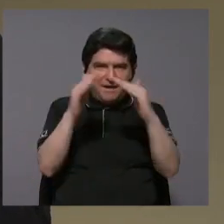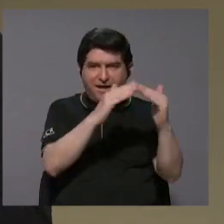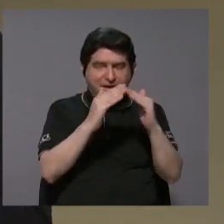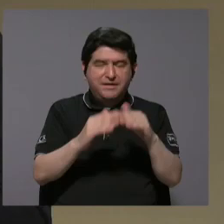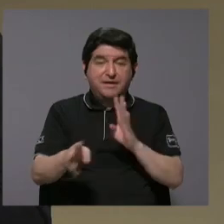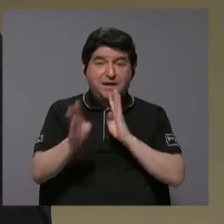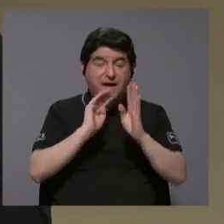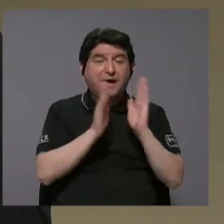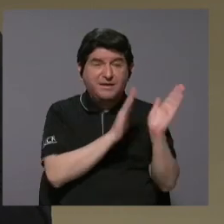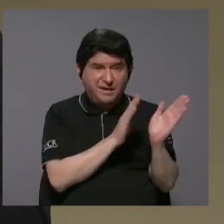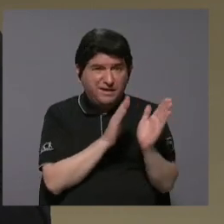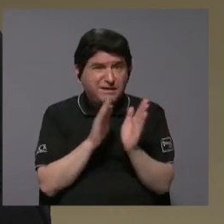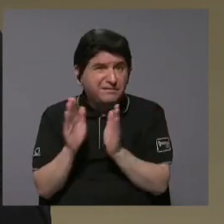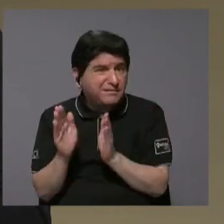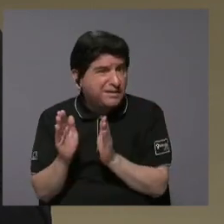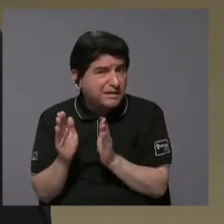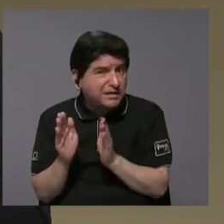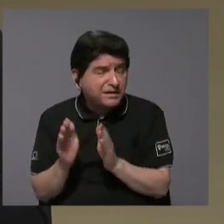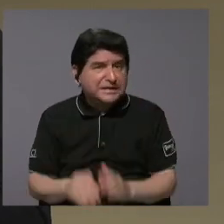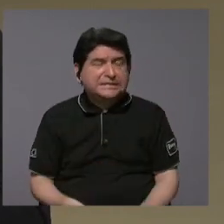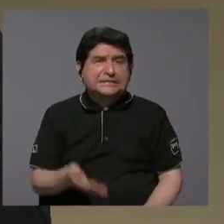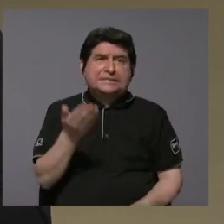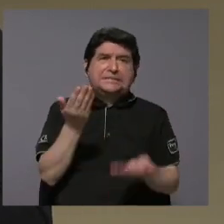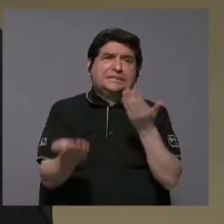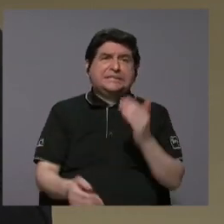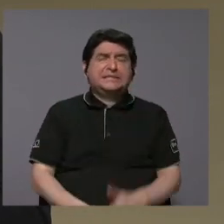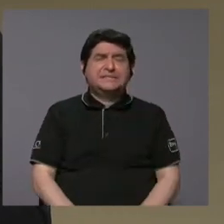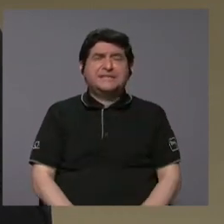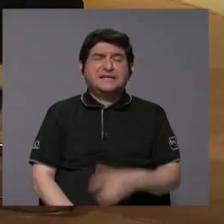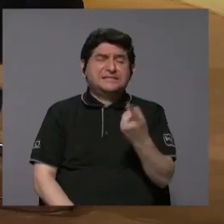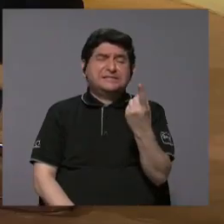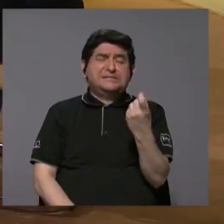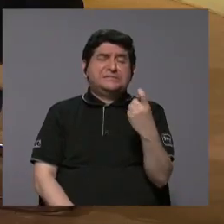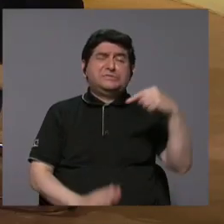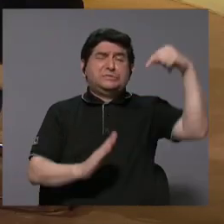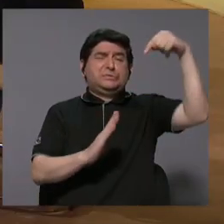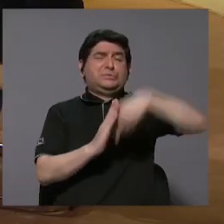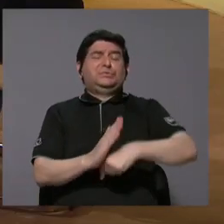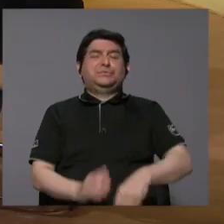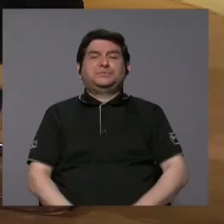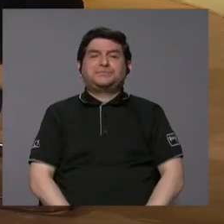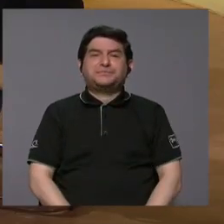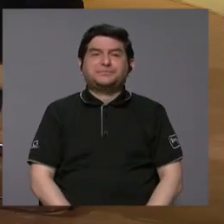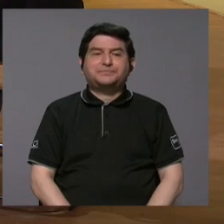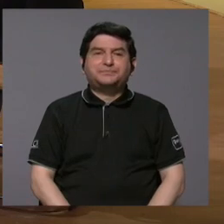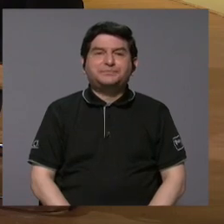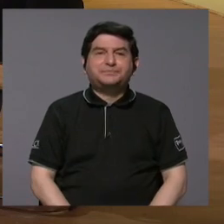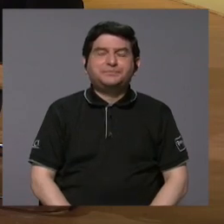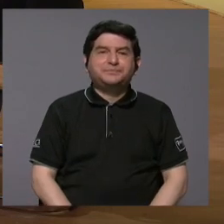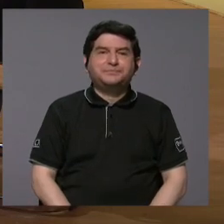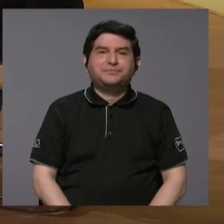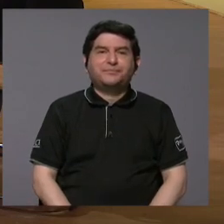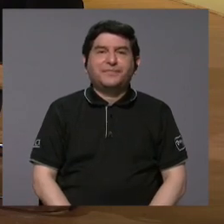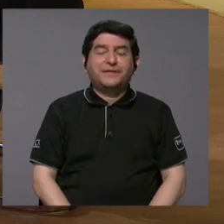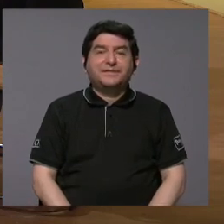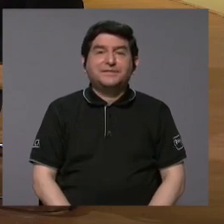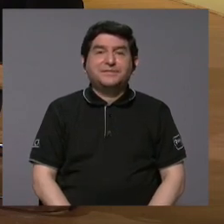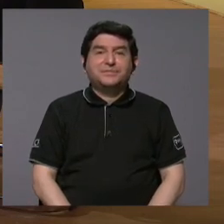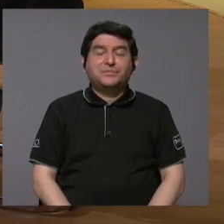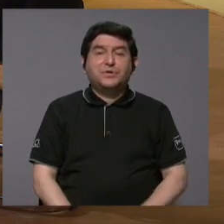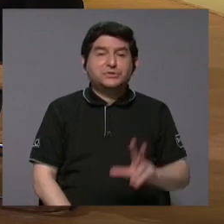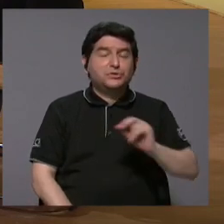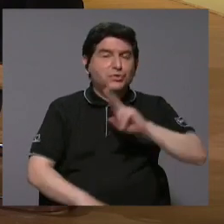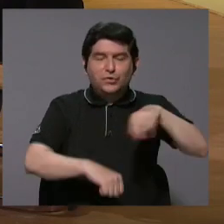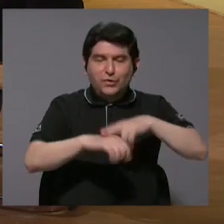organización, es como una de sus grandes carencias, ¿no? Pues no lo hacemos con